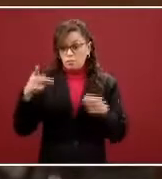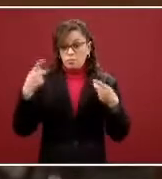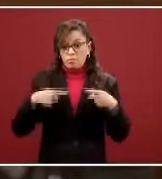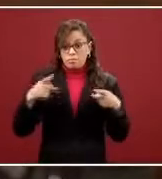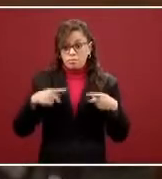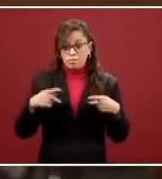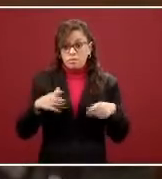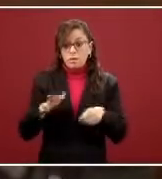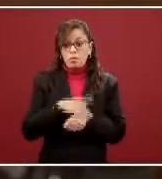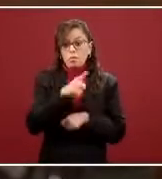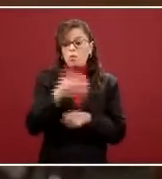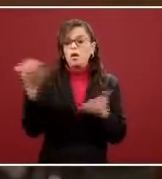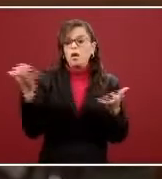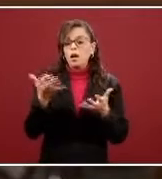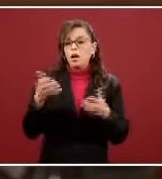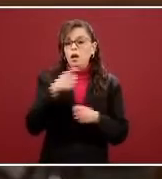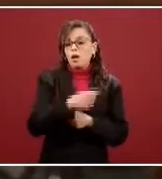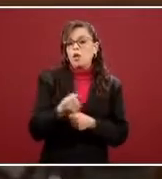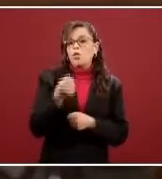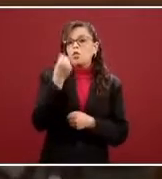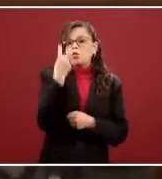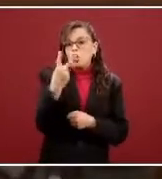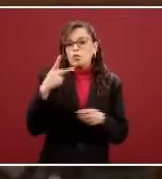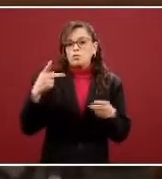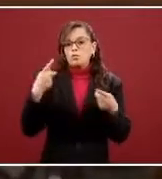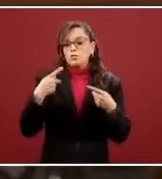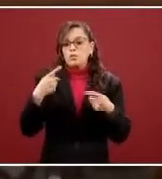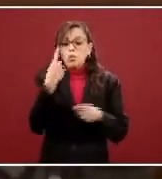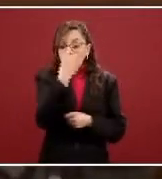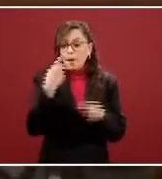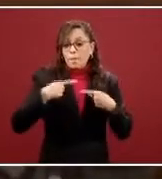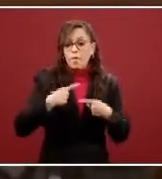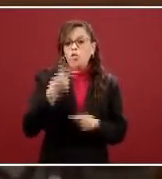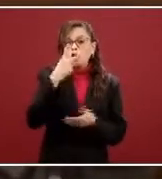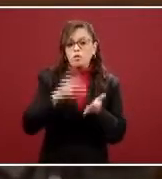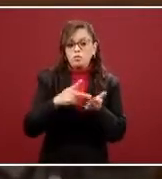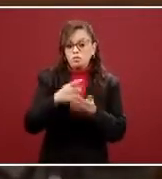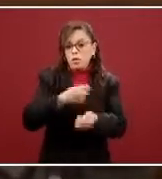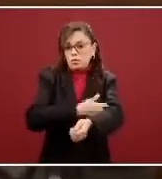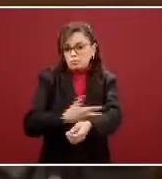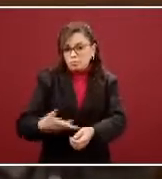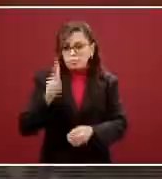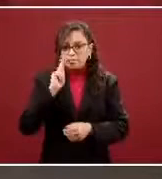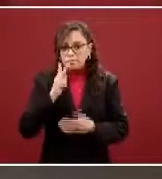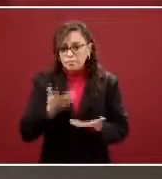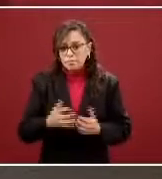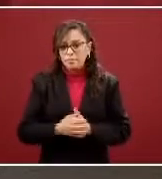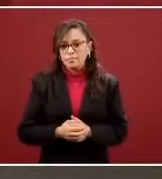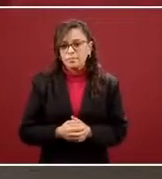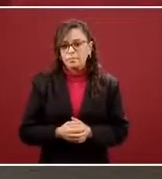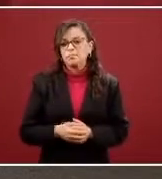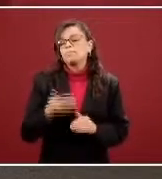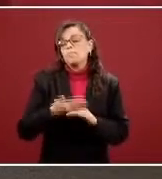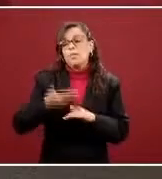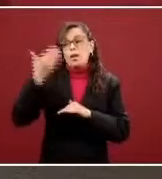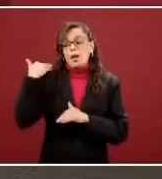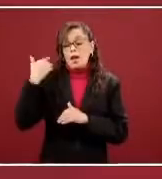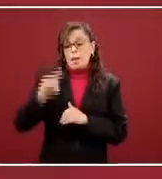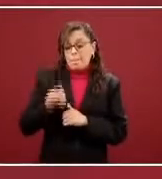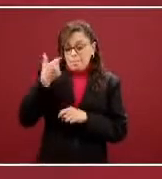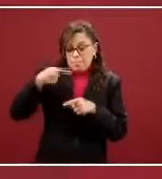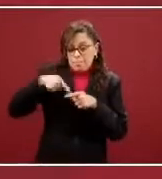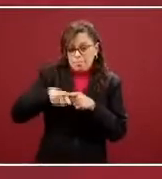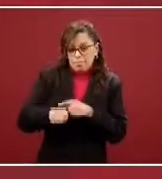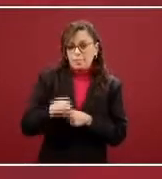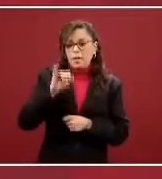prueba 2 veces porque los estados estaban mandando otra vez a México. Bueno, de Entonces, hecho, ¿cuántas eso fue muy al principio solamente. Fue muy al